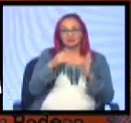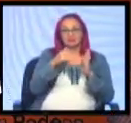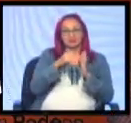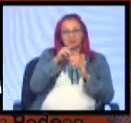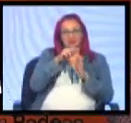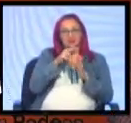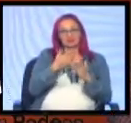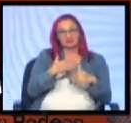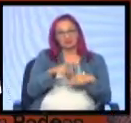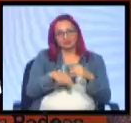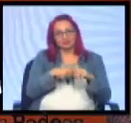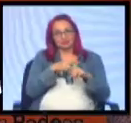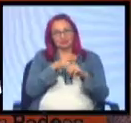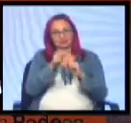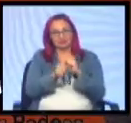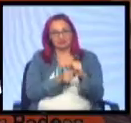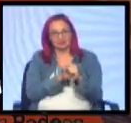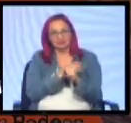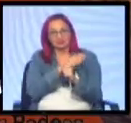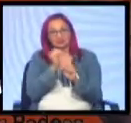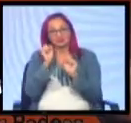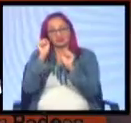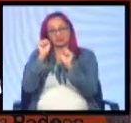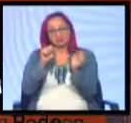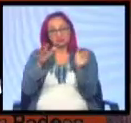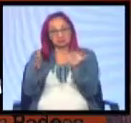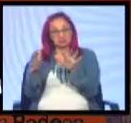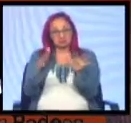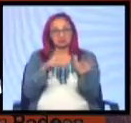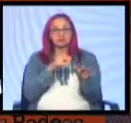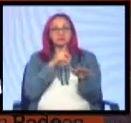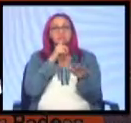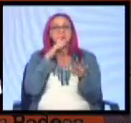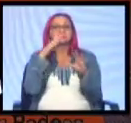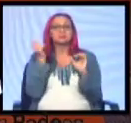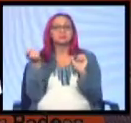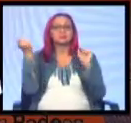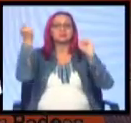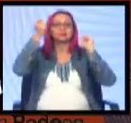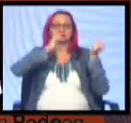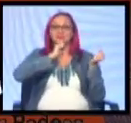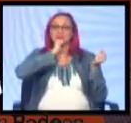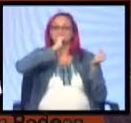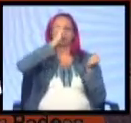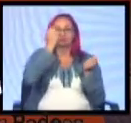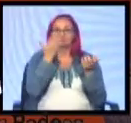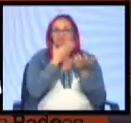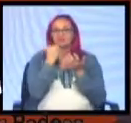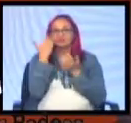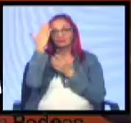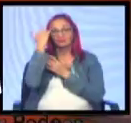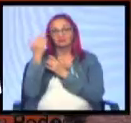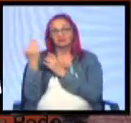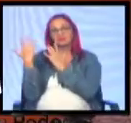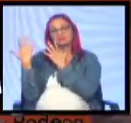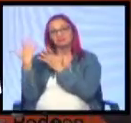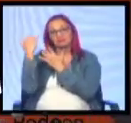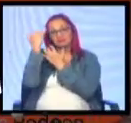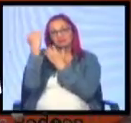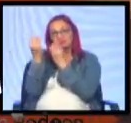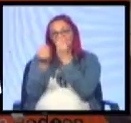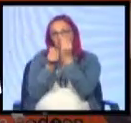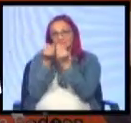millones de colones al año. Si pudiéramos hacer un cambio, que no es lo ideal, porque lo ideal es que toda la